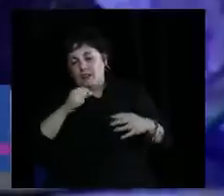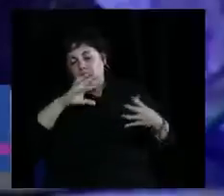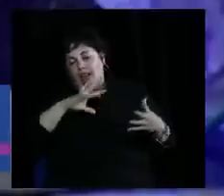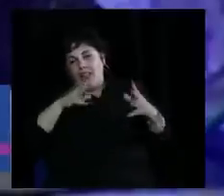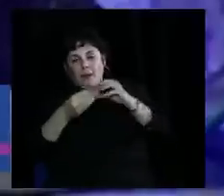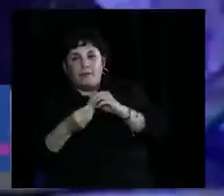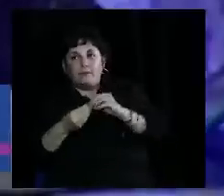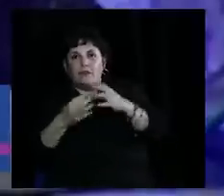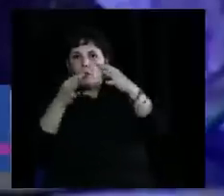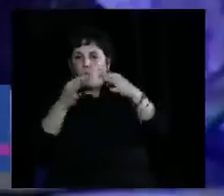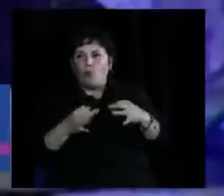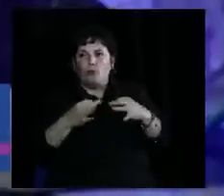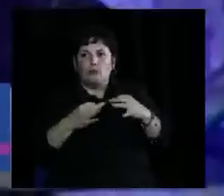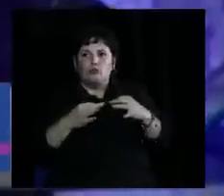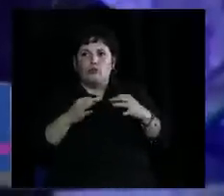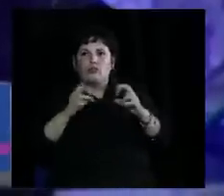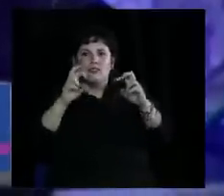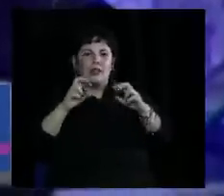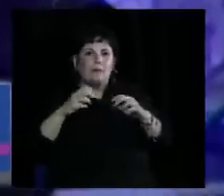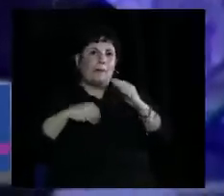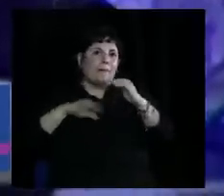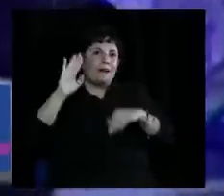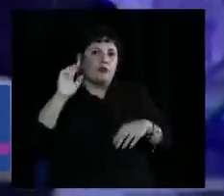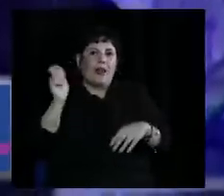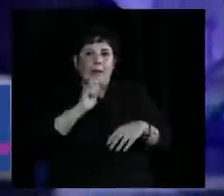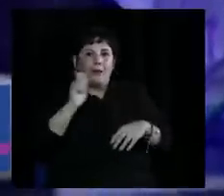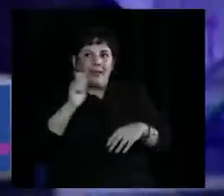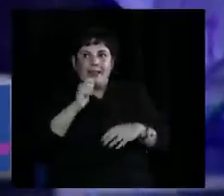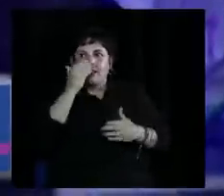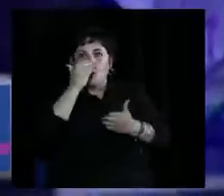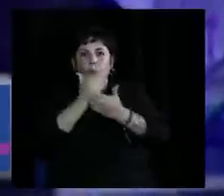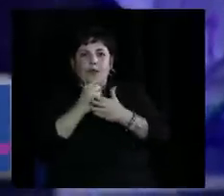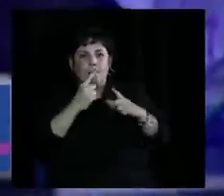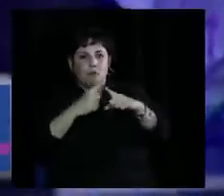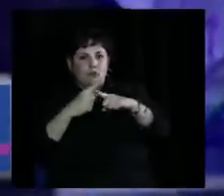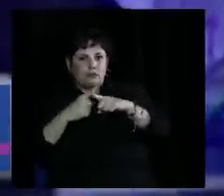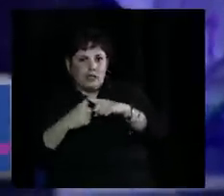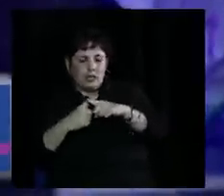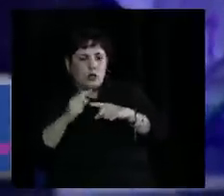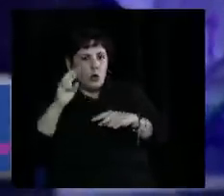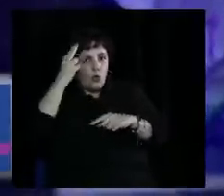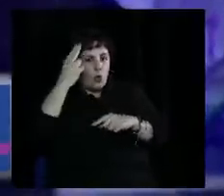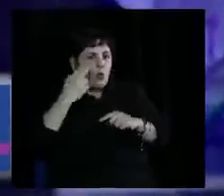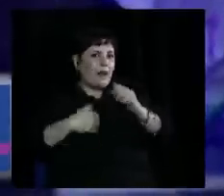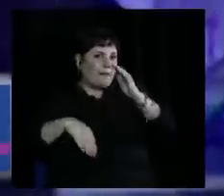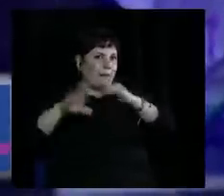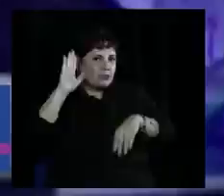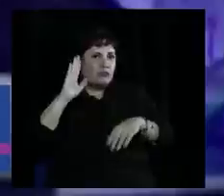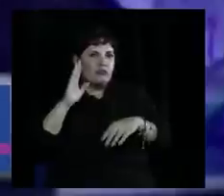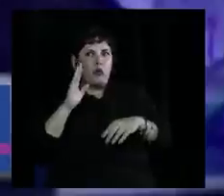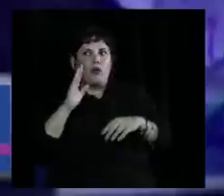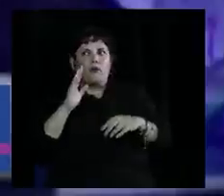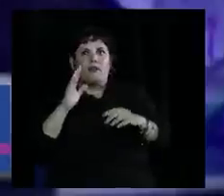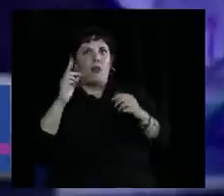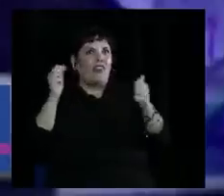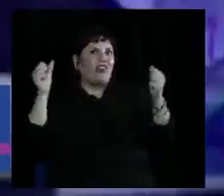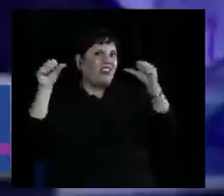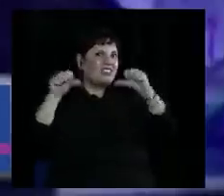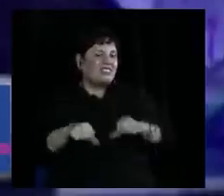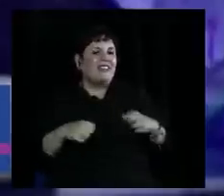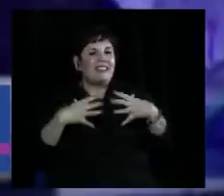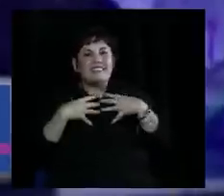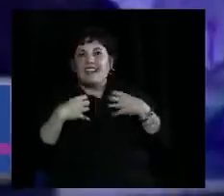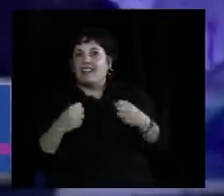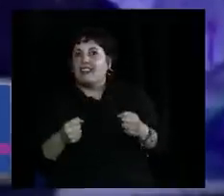en el marco de la mayor emergencia sanitaria del último siglo, y en el caso del Uruguay, el mayor desastre sanitario